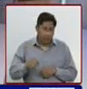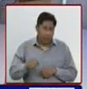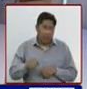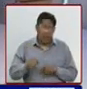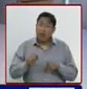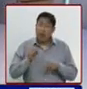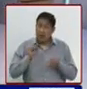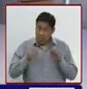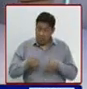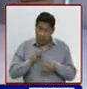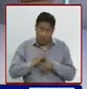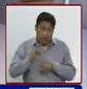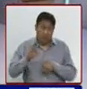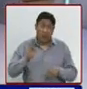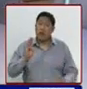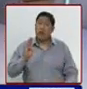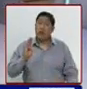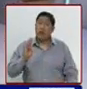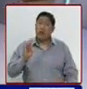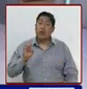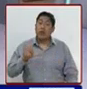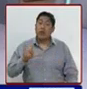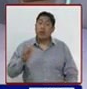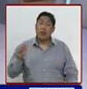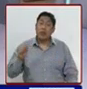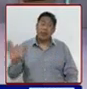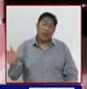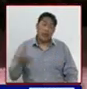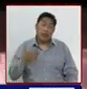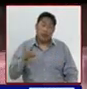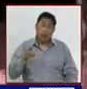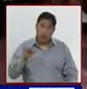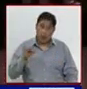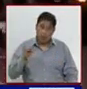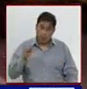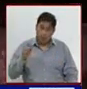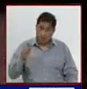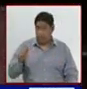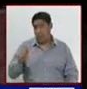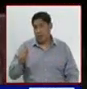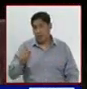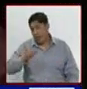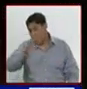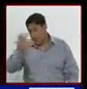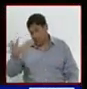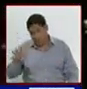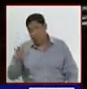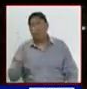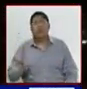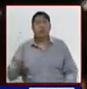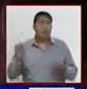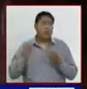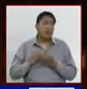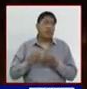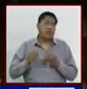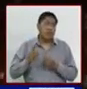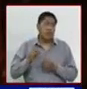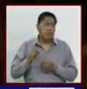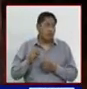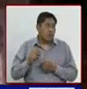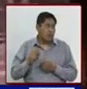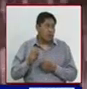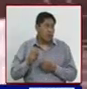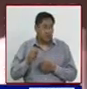que podríamos decir, Bellavista, Mecapaca, es la paralela de la Roma, para que la gente se dé perfecto cuenta. Mucho ahora mejor, sí, para que no se